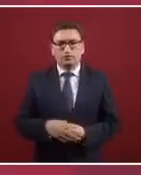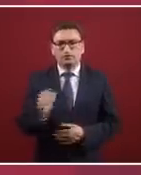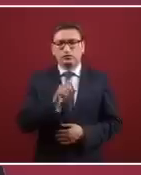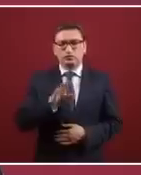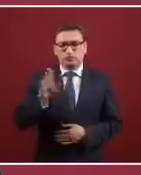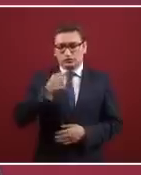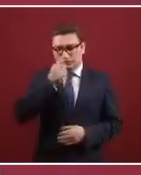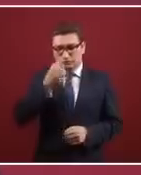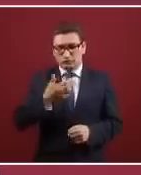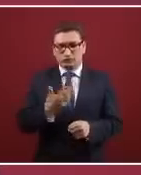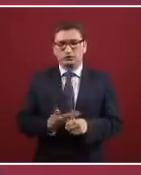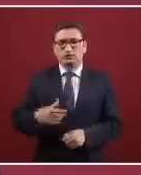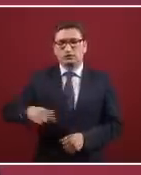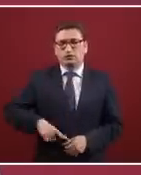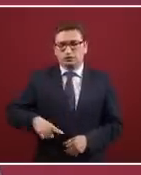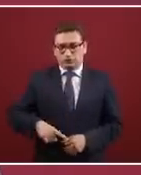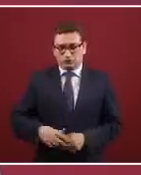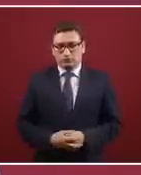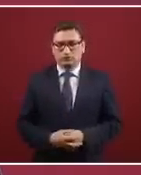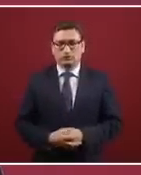de Gobernación,